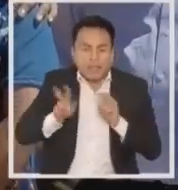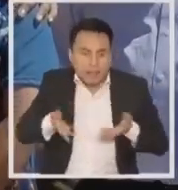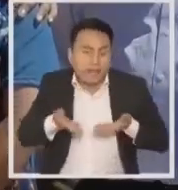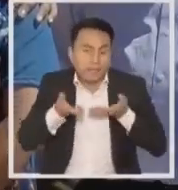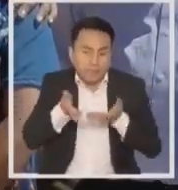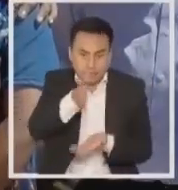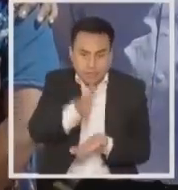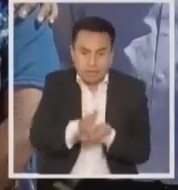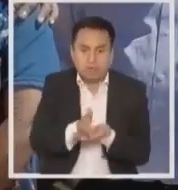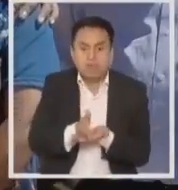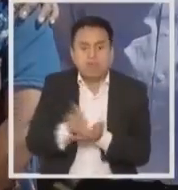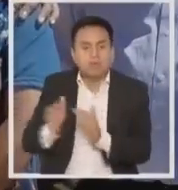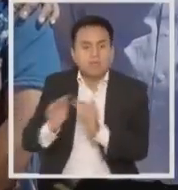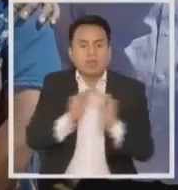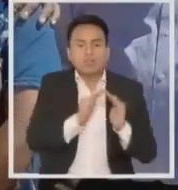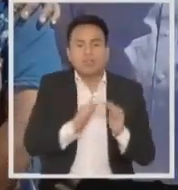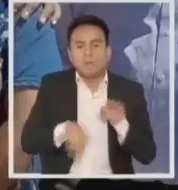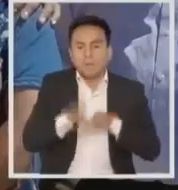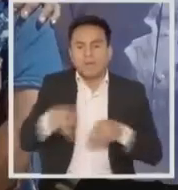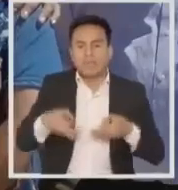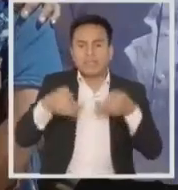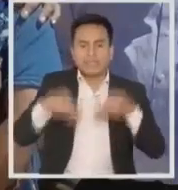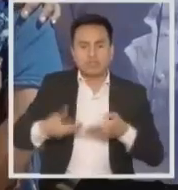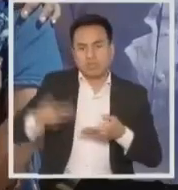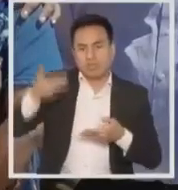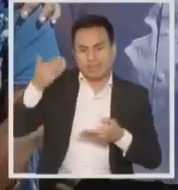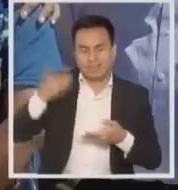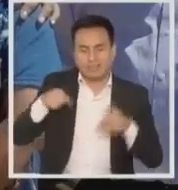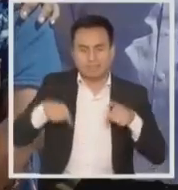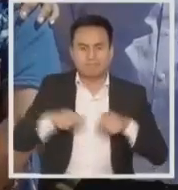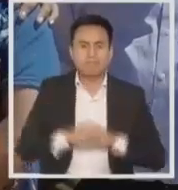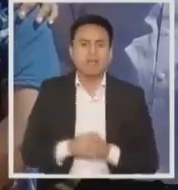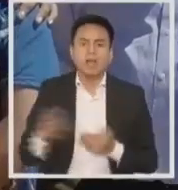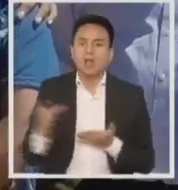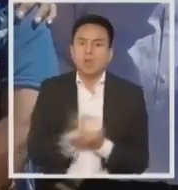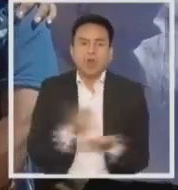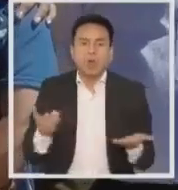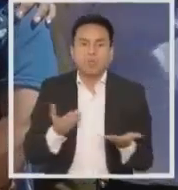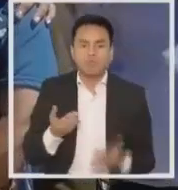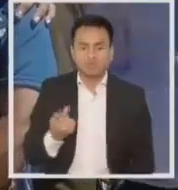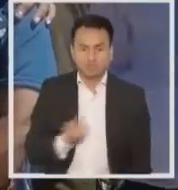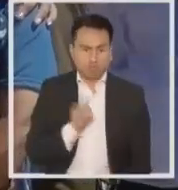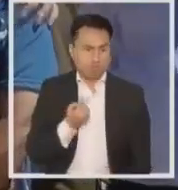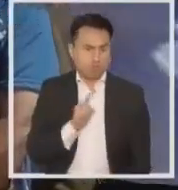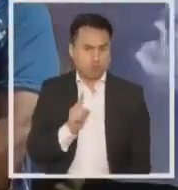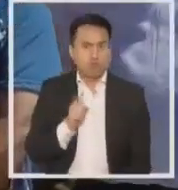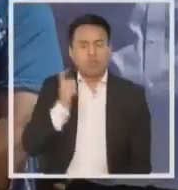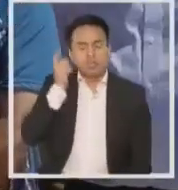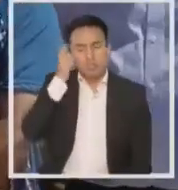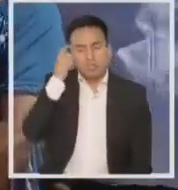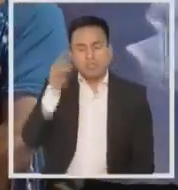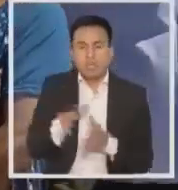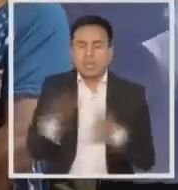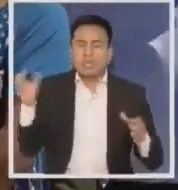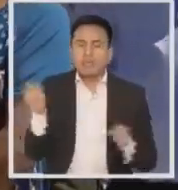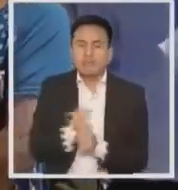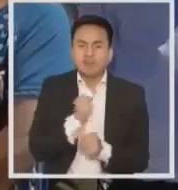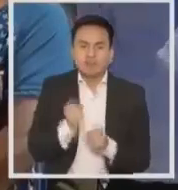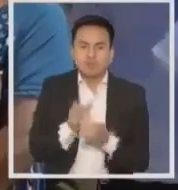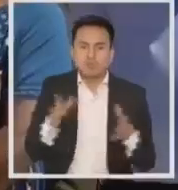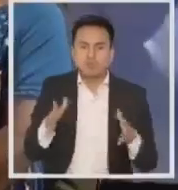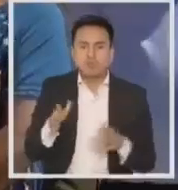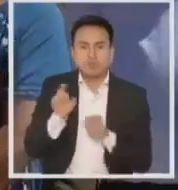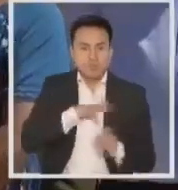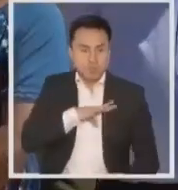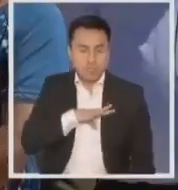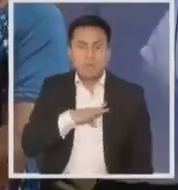entregar poblados más dignos de lo que estaban. Para lograrlo no estamos solos, somos conscientes del tremendo esfuerzo de miles de compatriotas